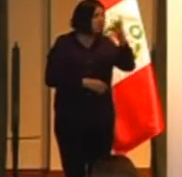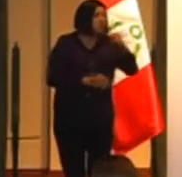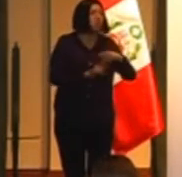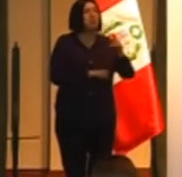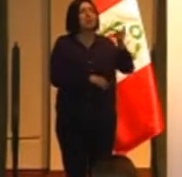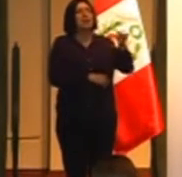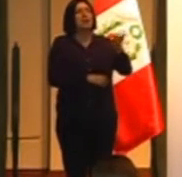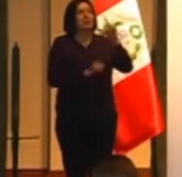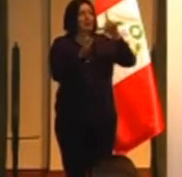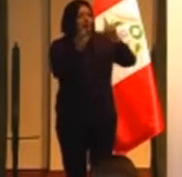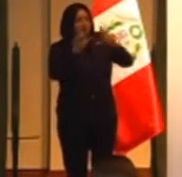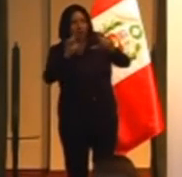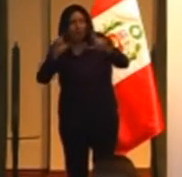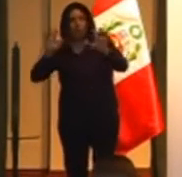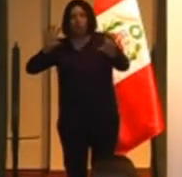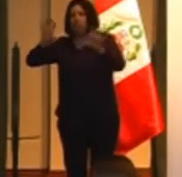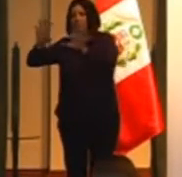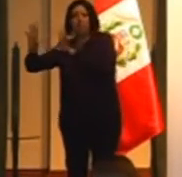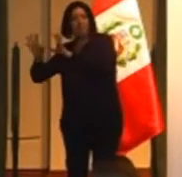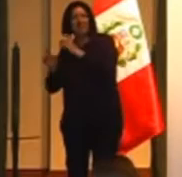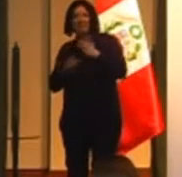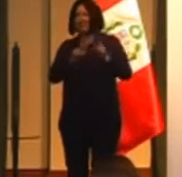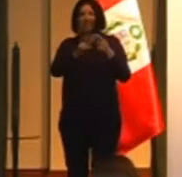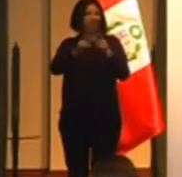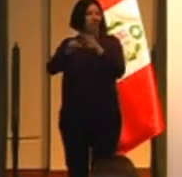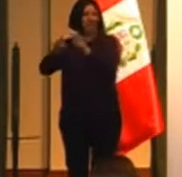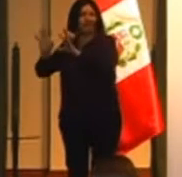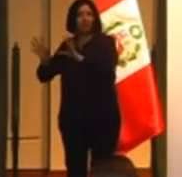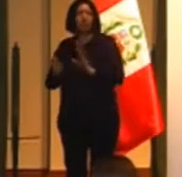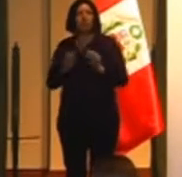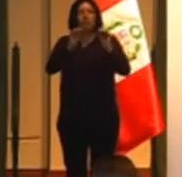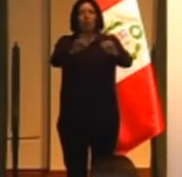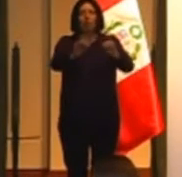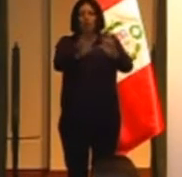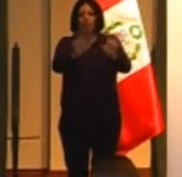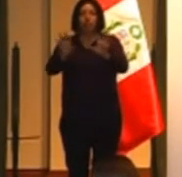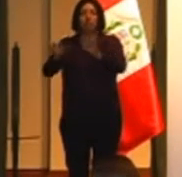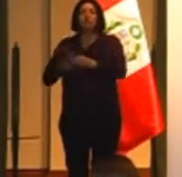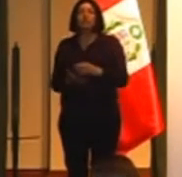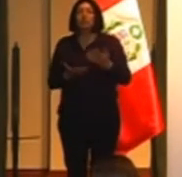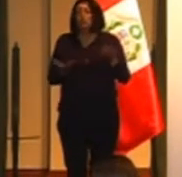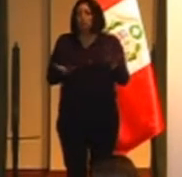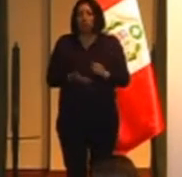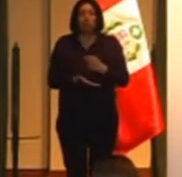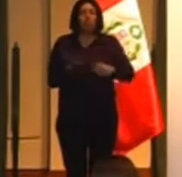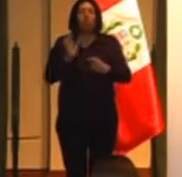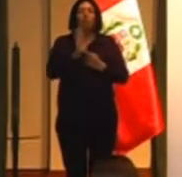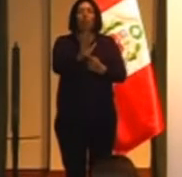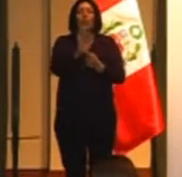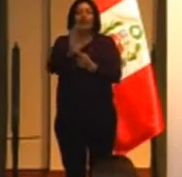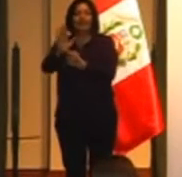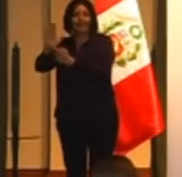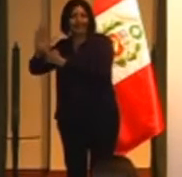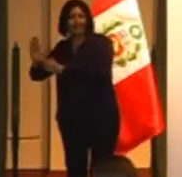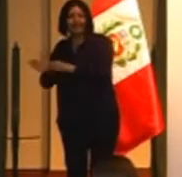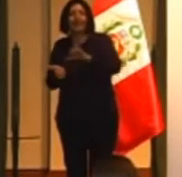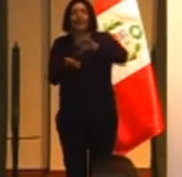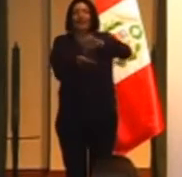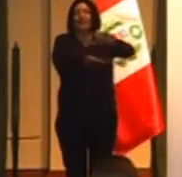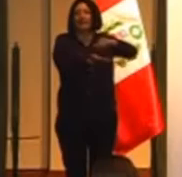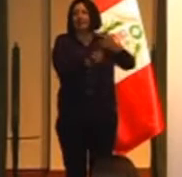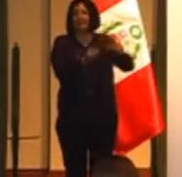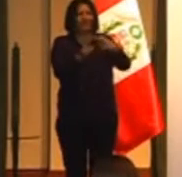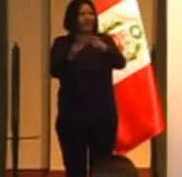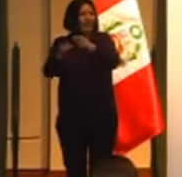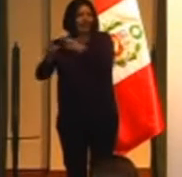estas fotos y varias otras actividades. Sherman también estuvo ahí. O sea, son muestras de arte variadas